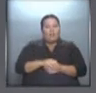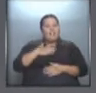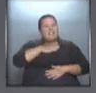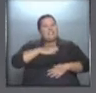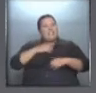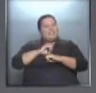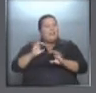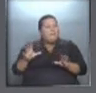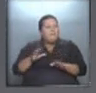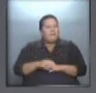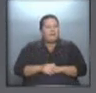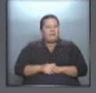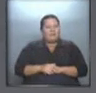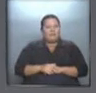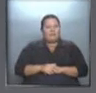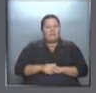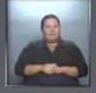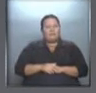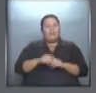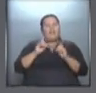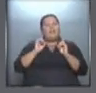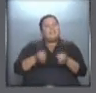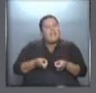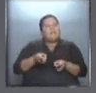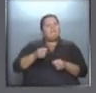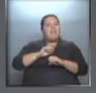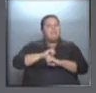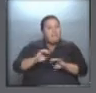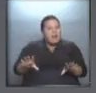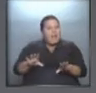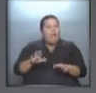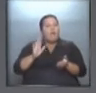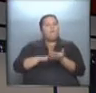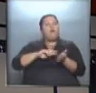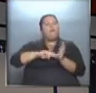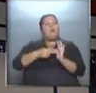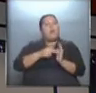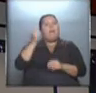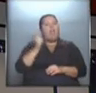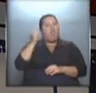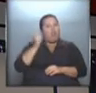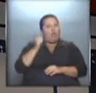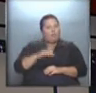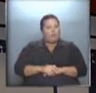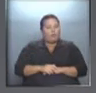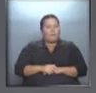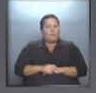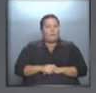malestar subyacente que además estaba agudizado por una situación económica recesiva.